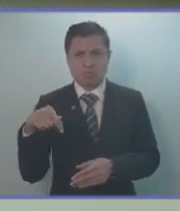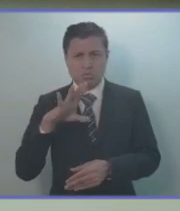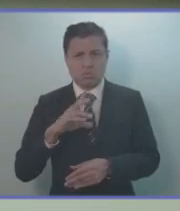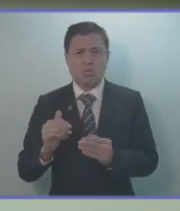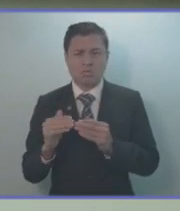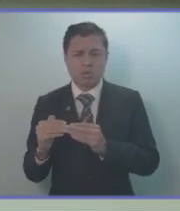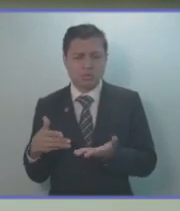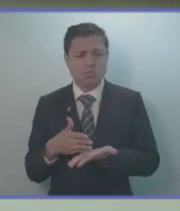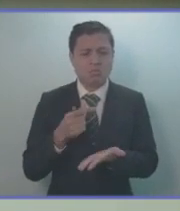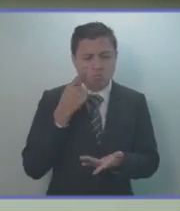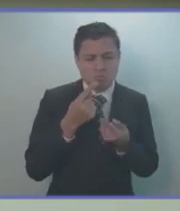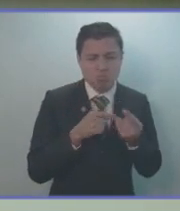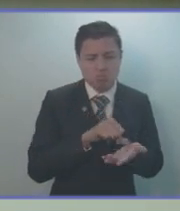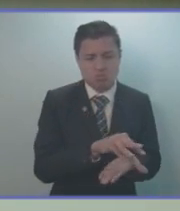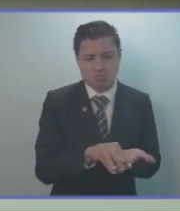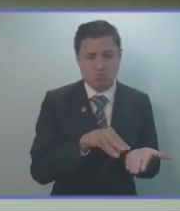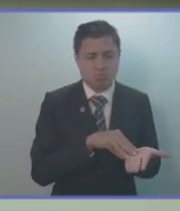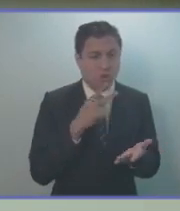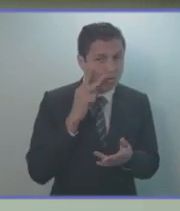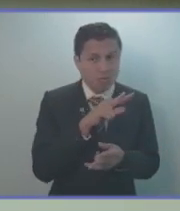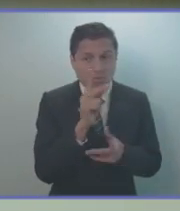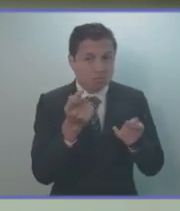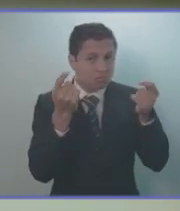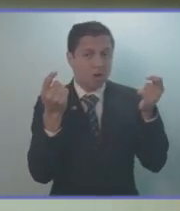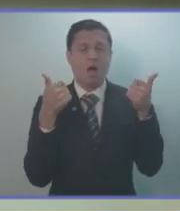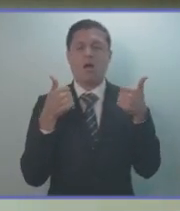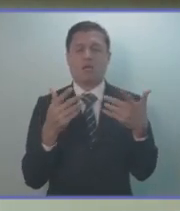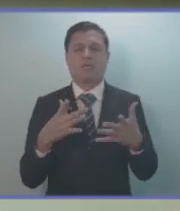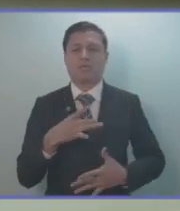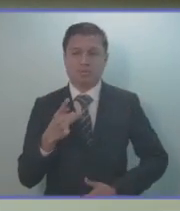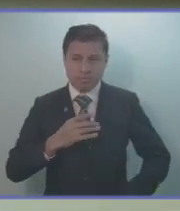Ya con nuestro alcalde, que es amante de la educación y de la cultura,